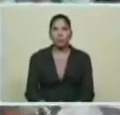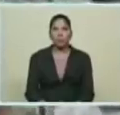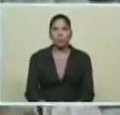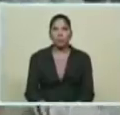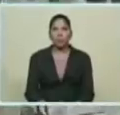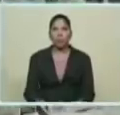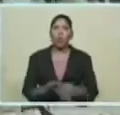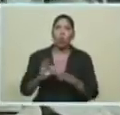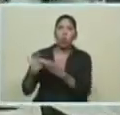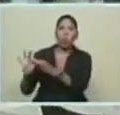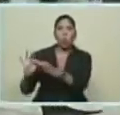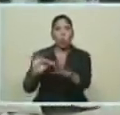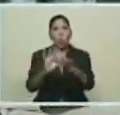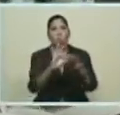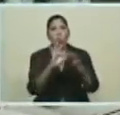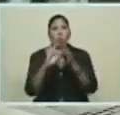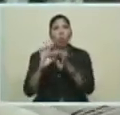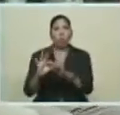Unión,